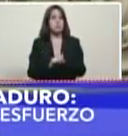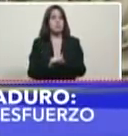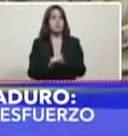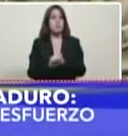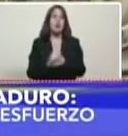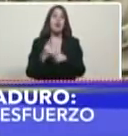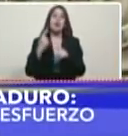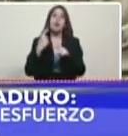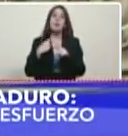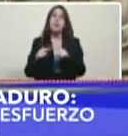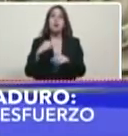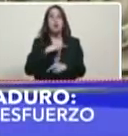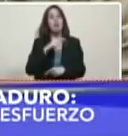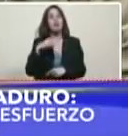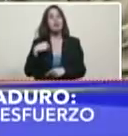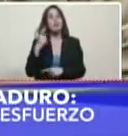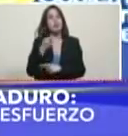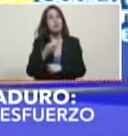Pero debemos nosotros avanzar.